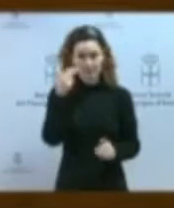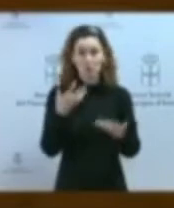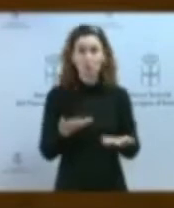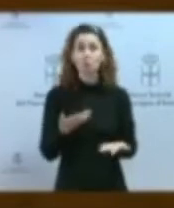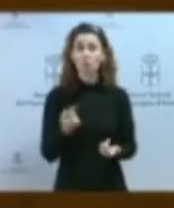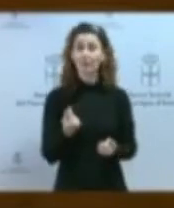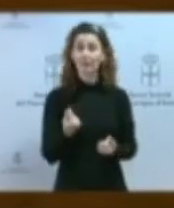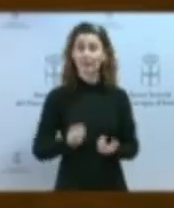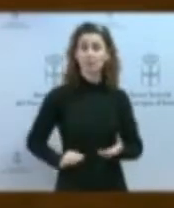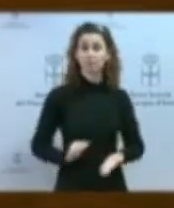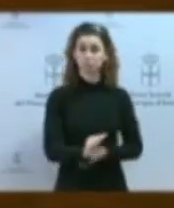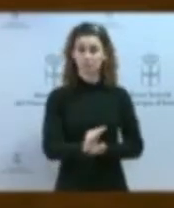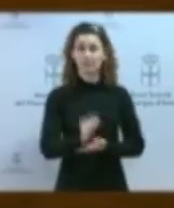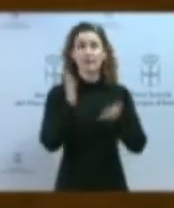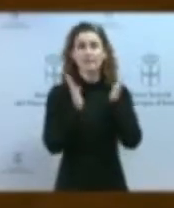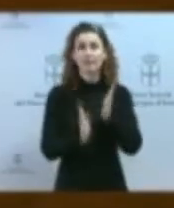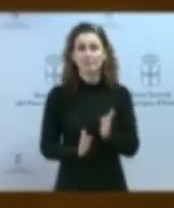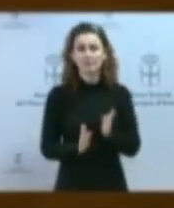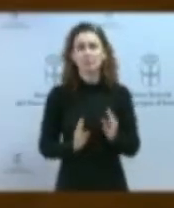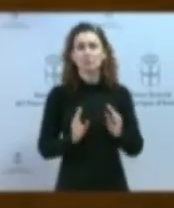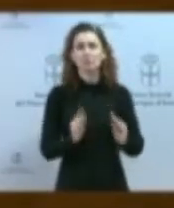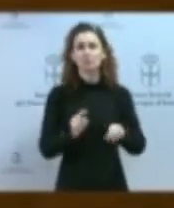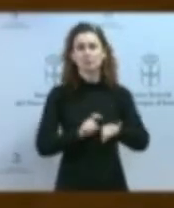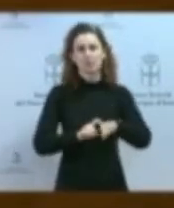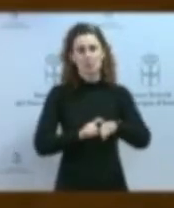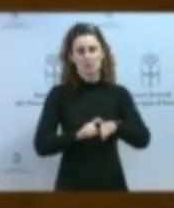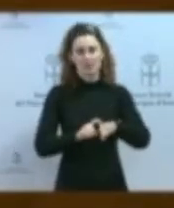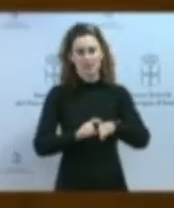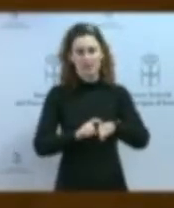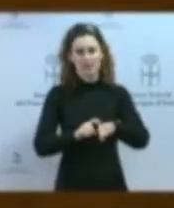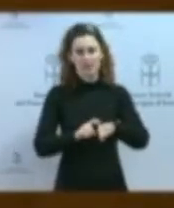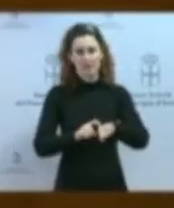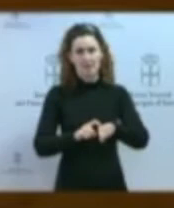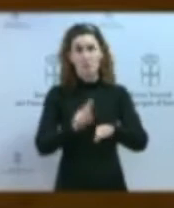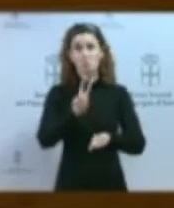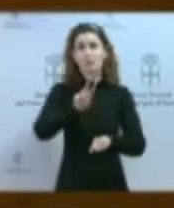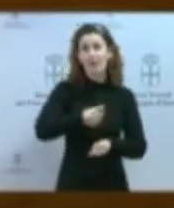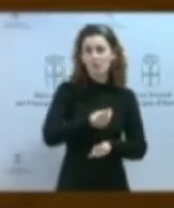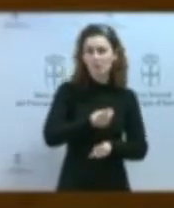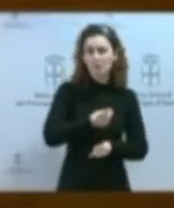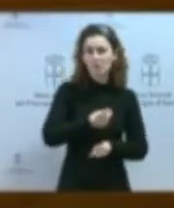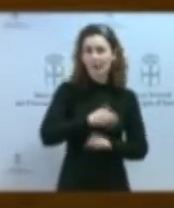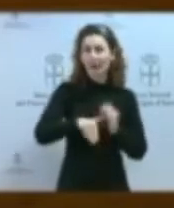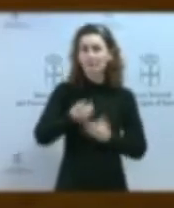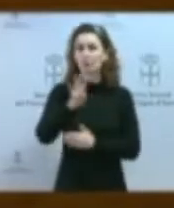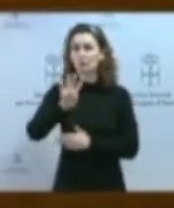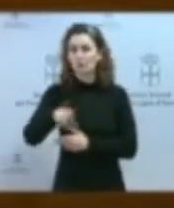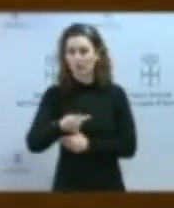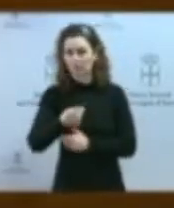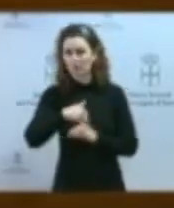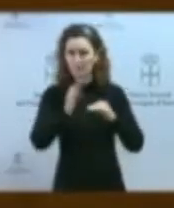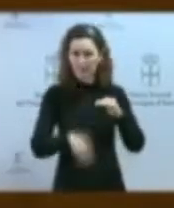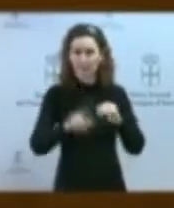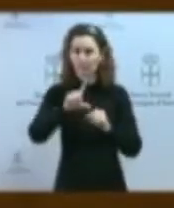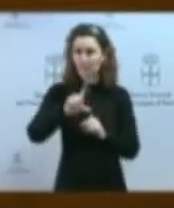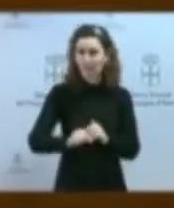intervenciones terapéuticas psicológicas, reduce cada euro hasta en 4 euros el gasto sanitario derivado de tratar con pastillas, a pastillazos, los problemas de salud